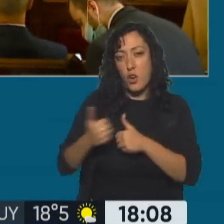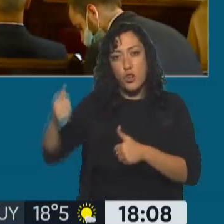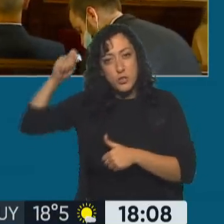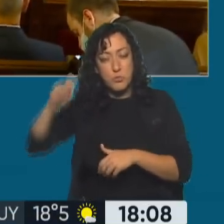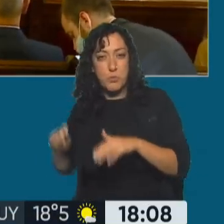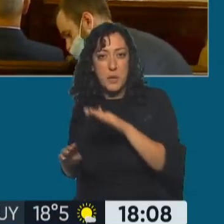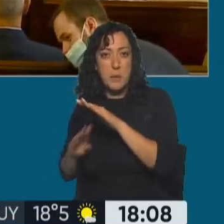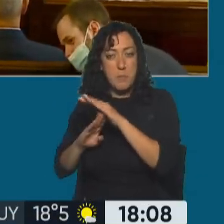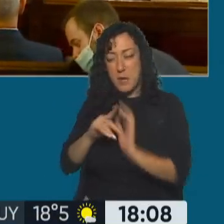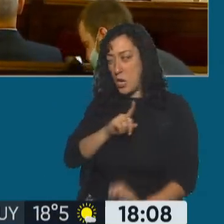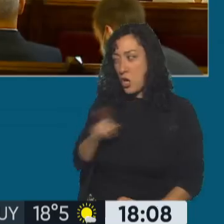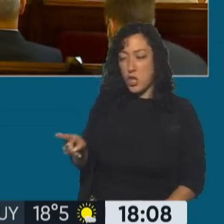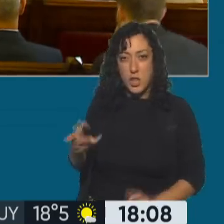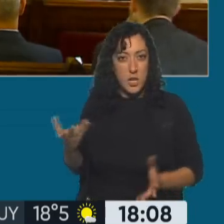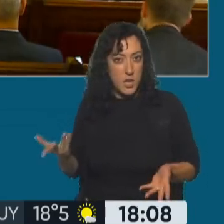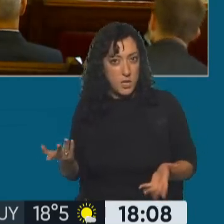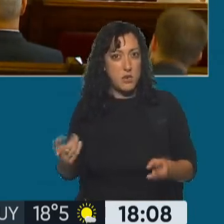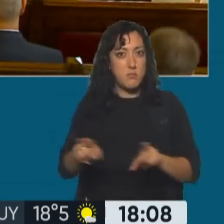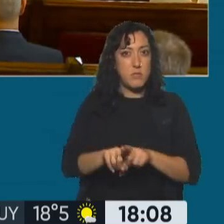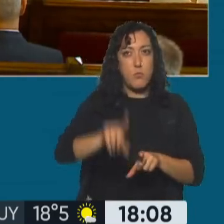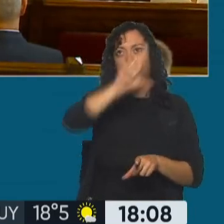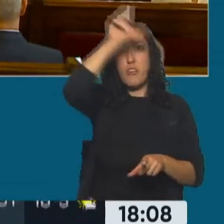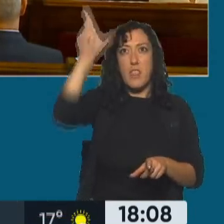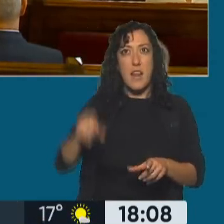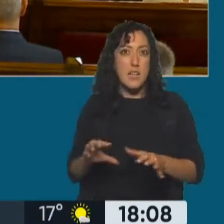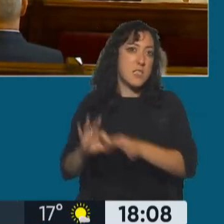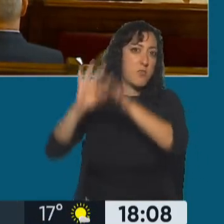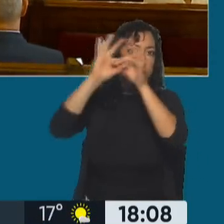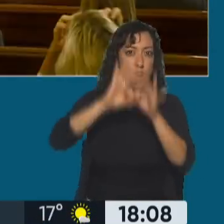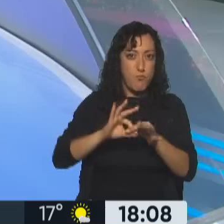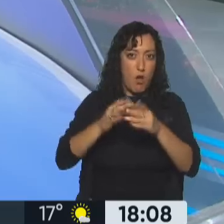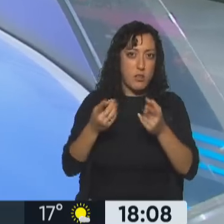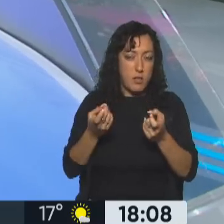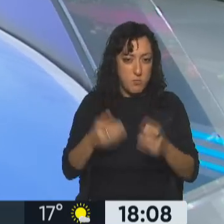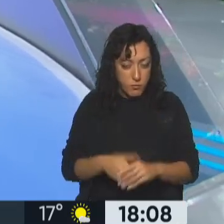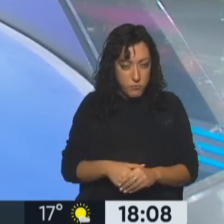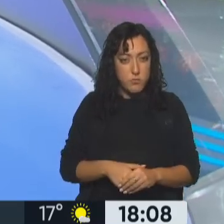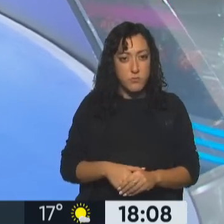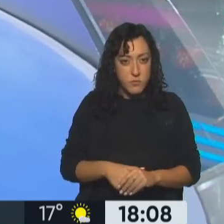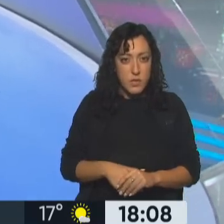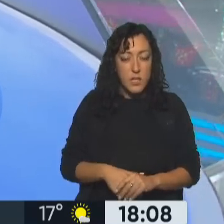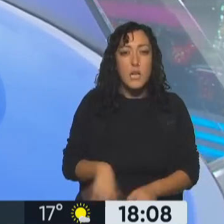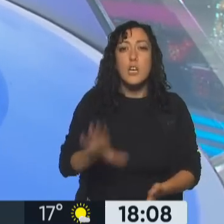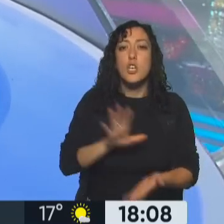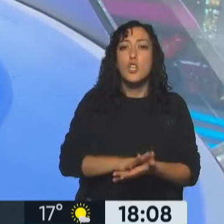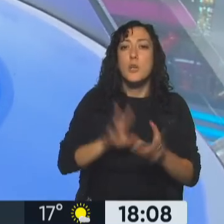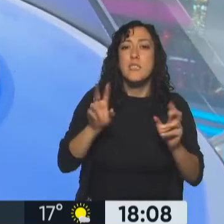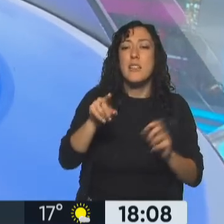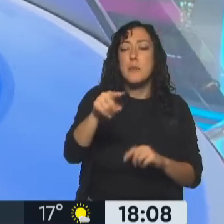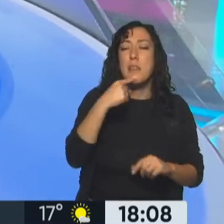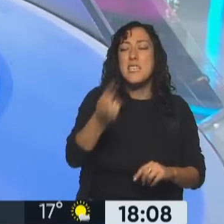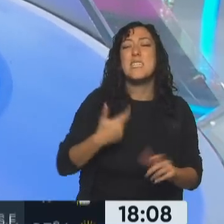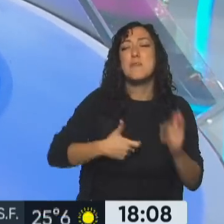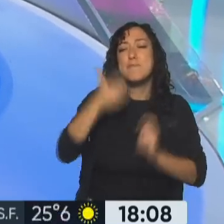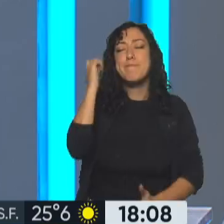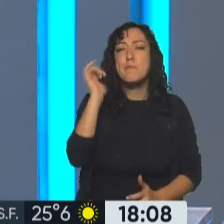Justicia, donde el tema del pedido de federalismo de la provincia no es menor. Permitime hacer una salvedad respecto de esto. Vos decís: hay